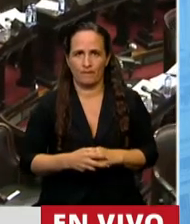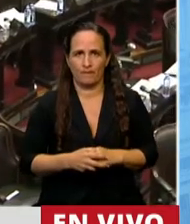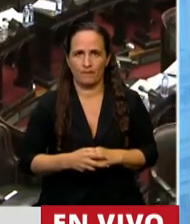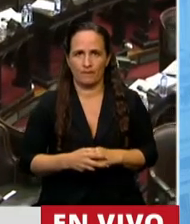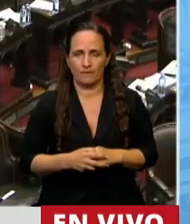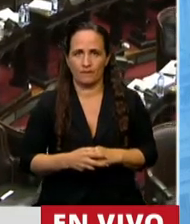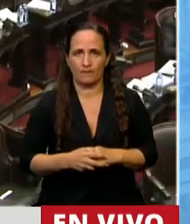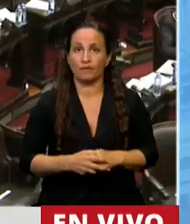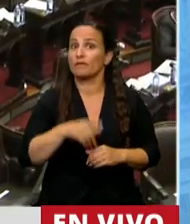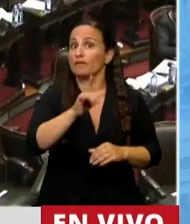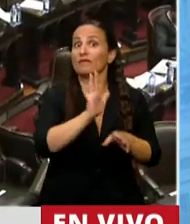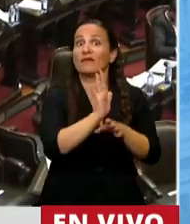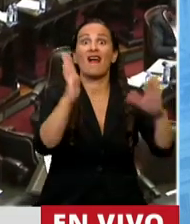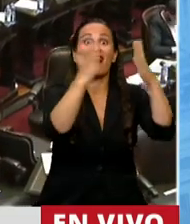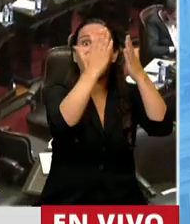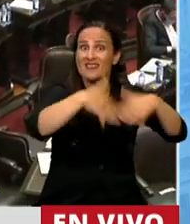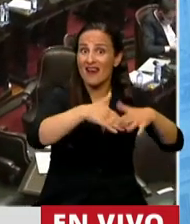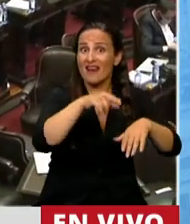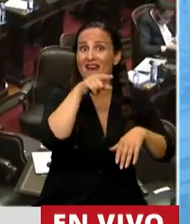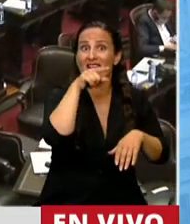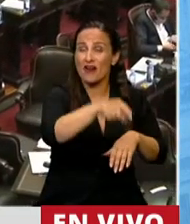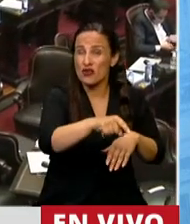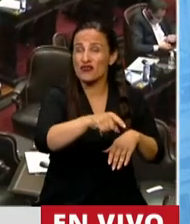Transformaron la Casa Rosada en la sede oficial de